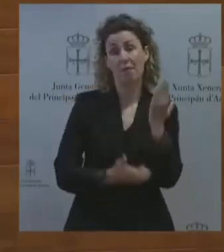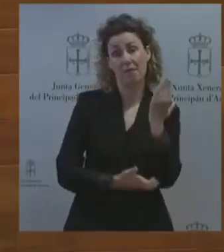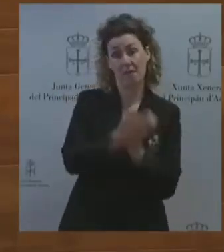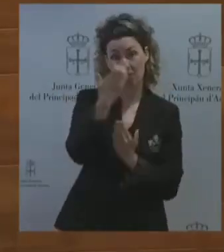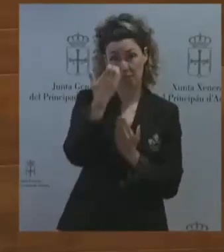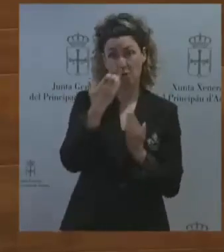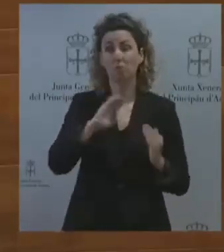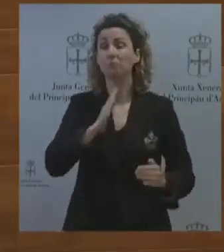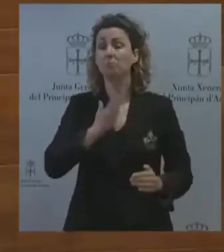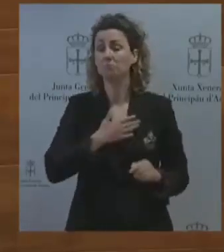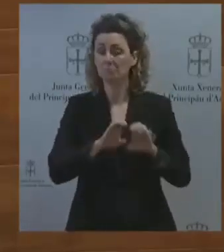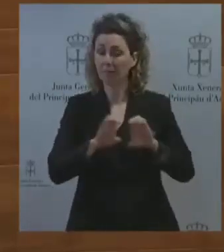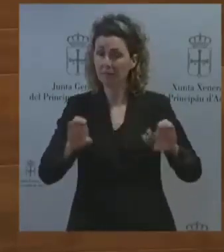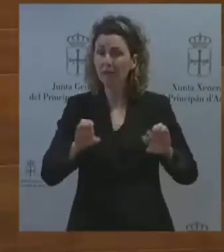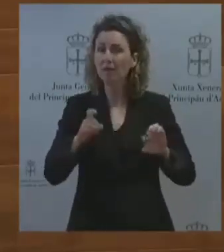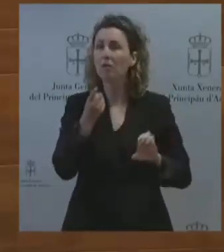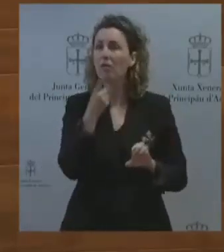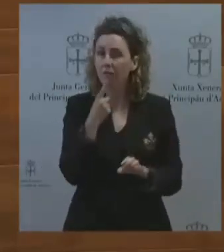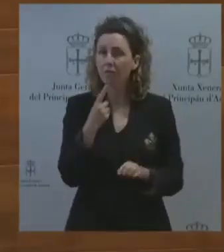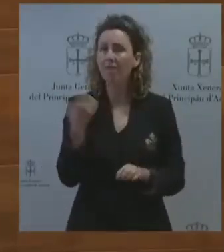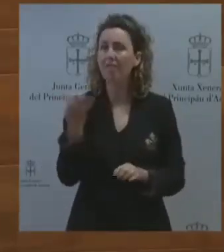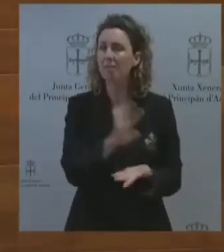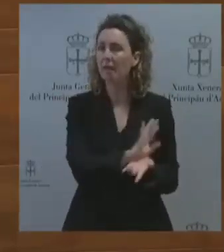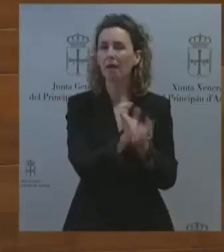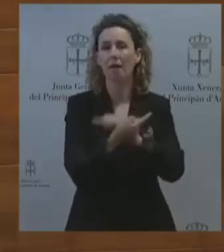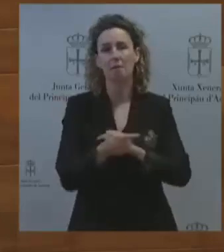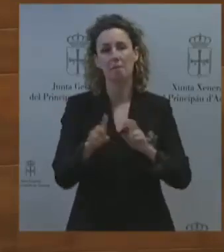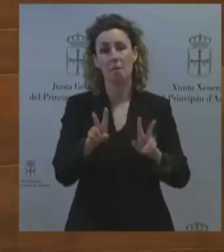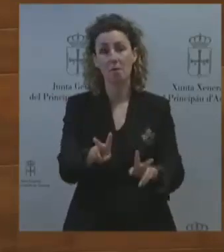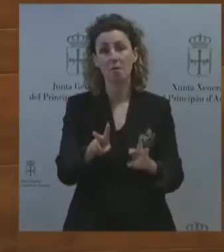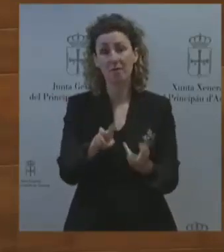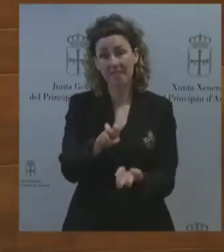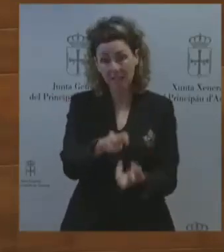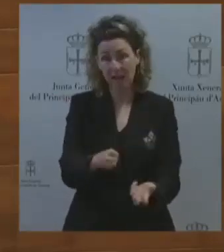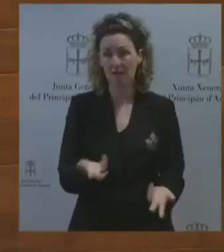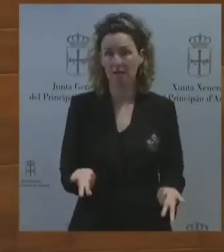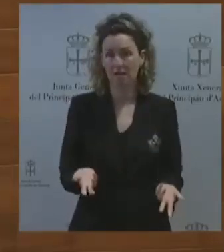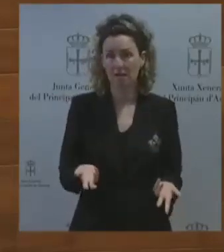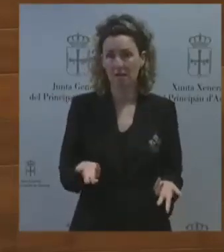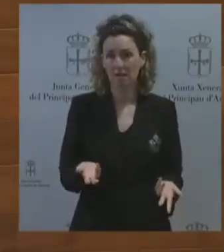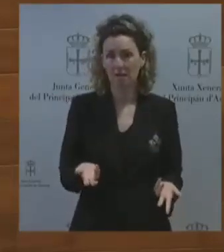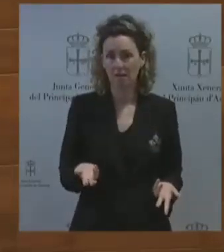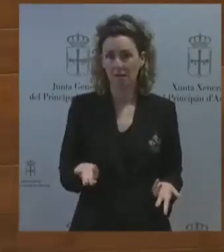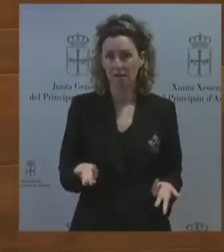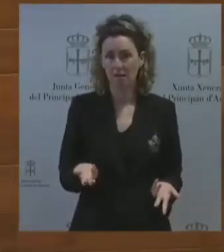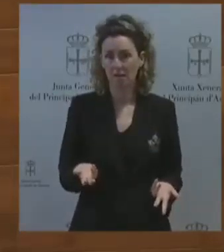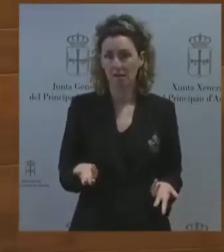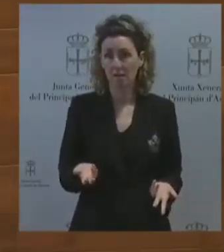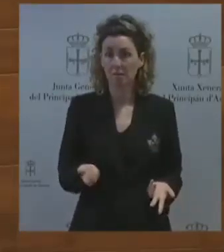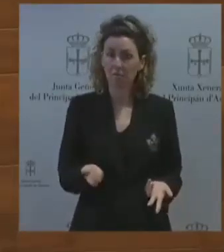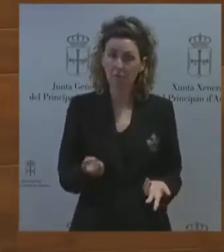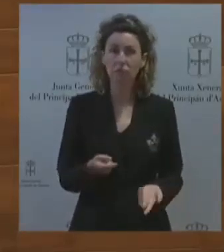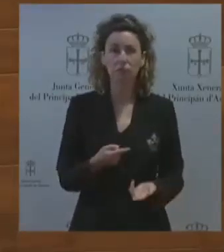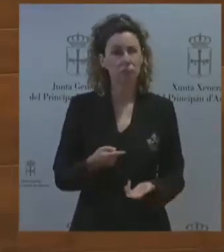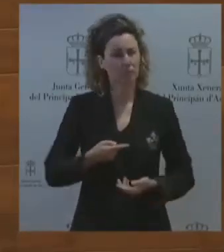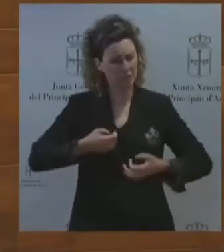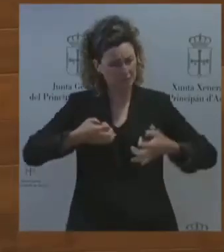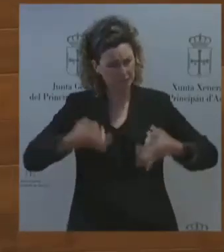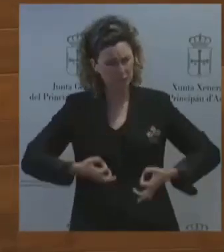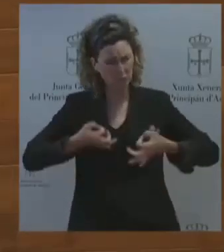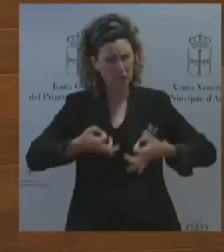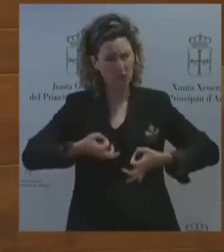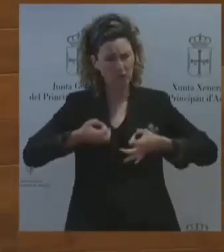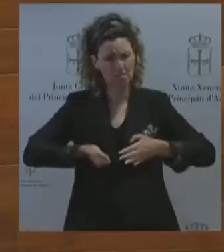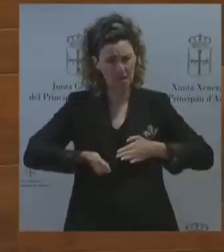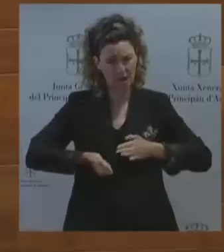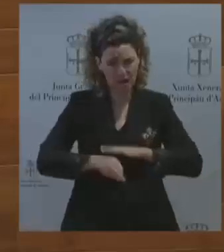cambio de modelo fiscal, pero ustedes continúan cegados por la ideología y su afán recaudatorio, en